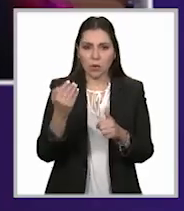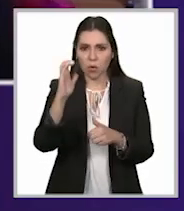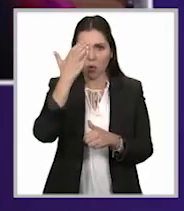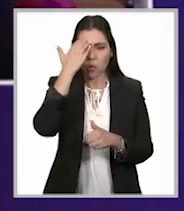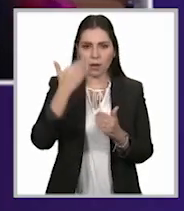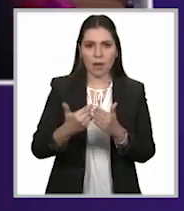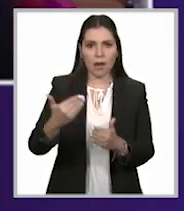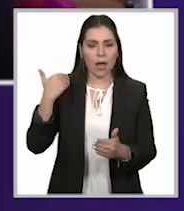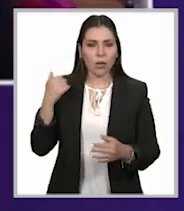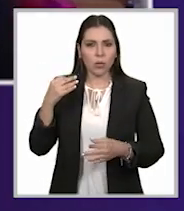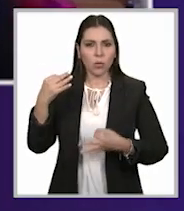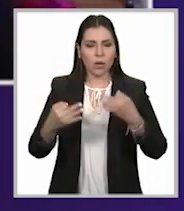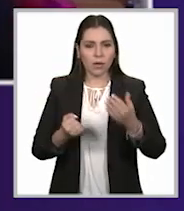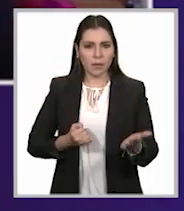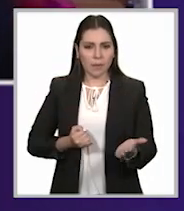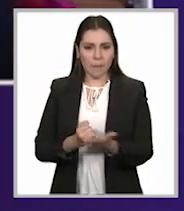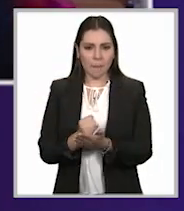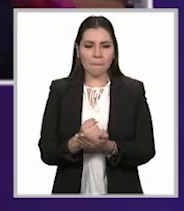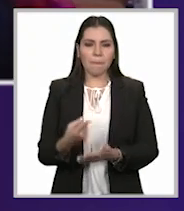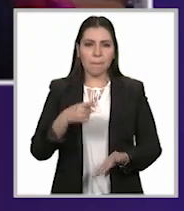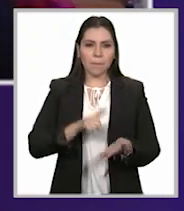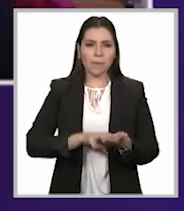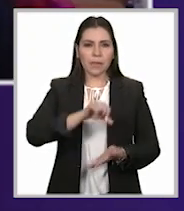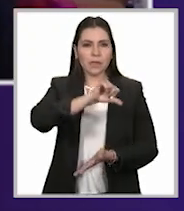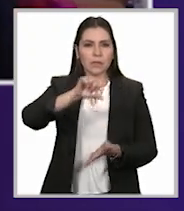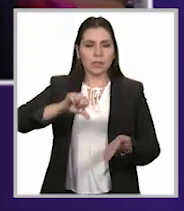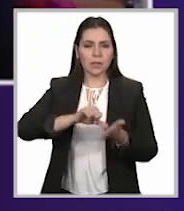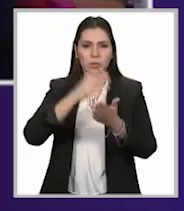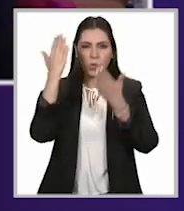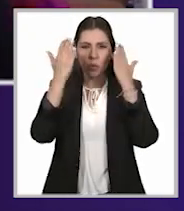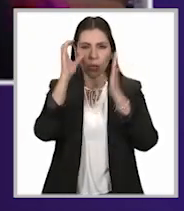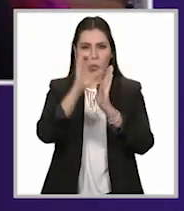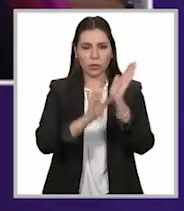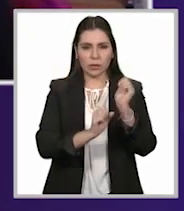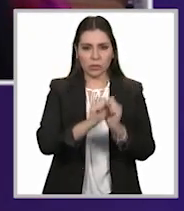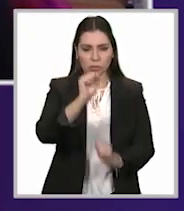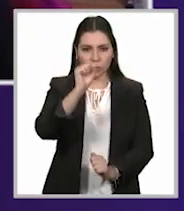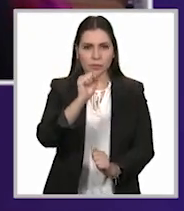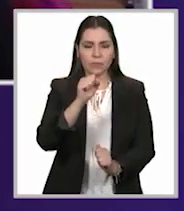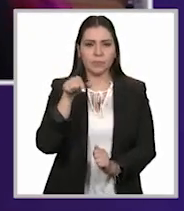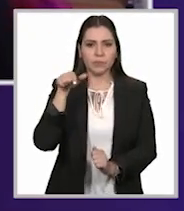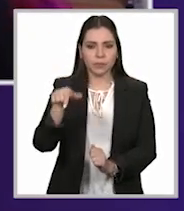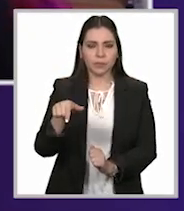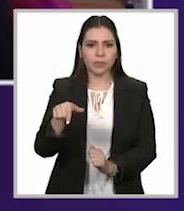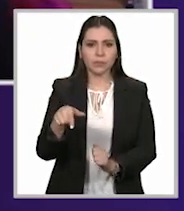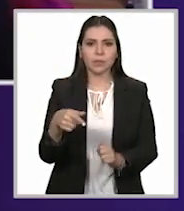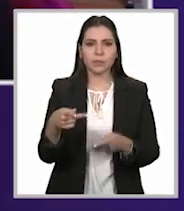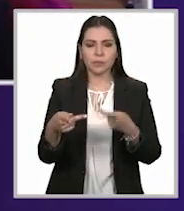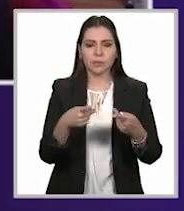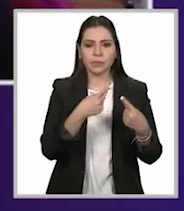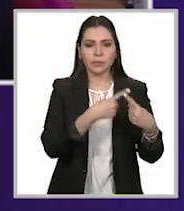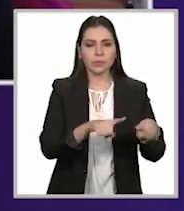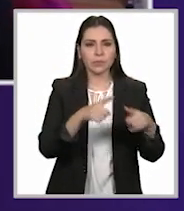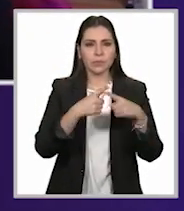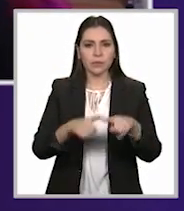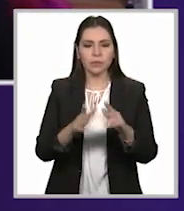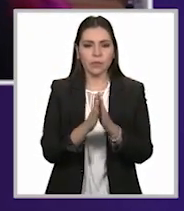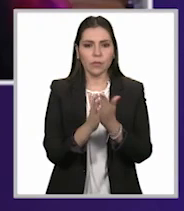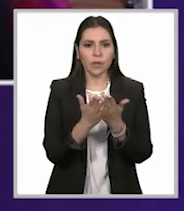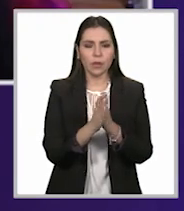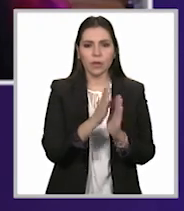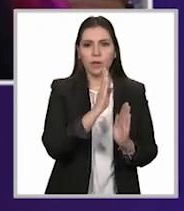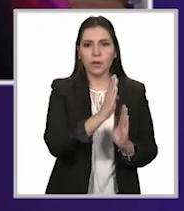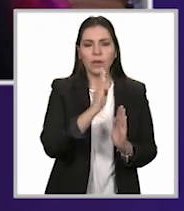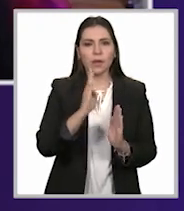precedentes. En ese sentido, en el Centro de Estudios Constitucionales, por ejemplo, creamos una colección